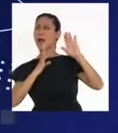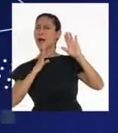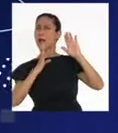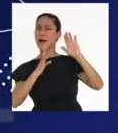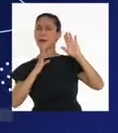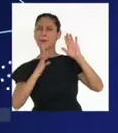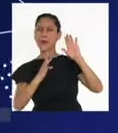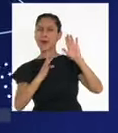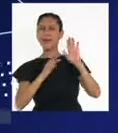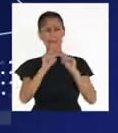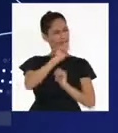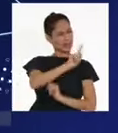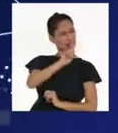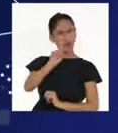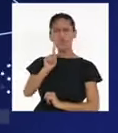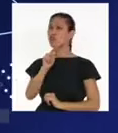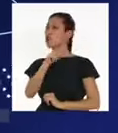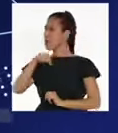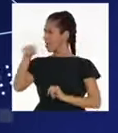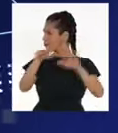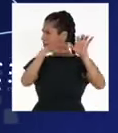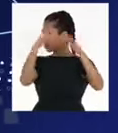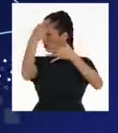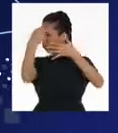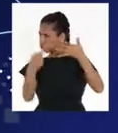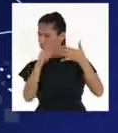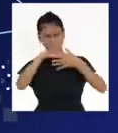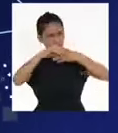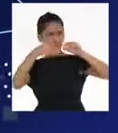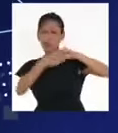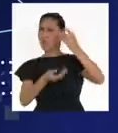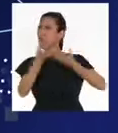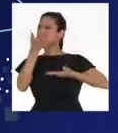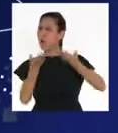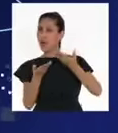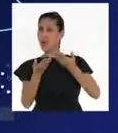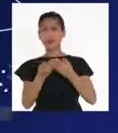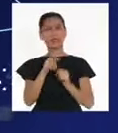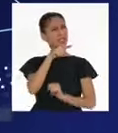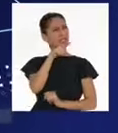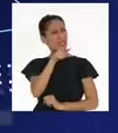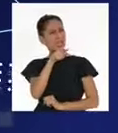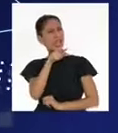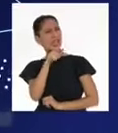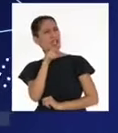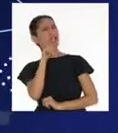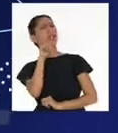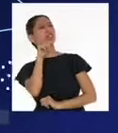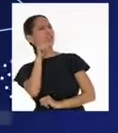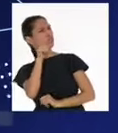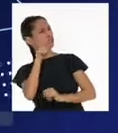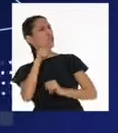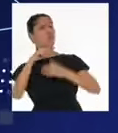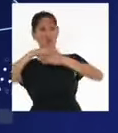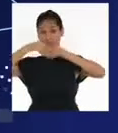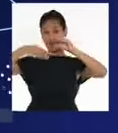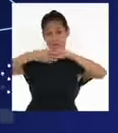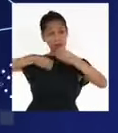de la actividad contar historias. La frecuencia de contar historias es tres.